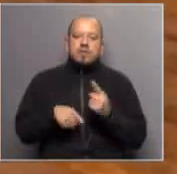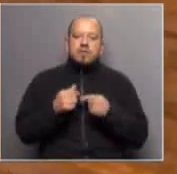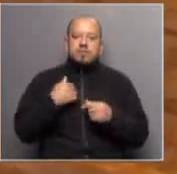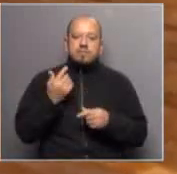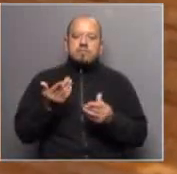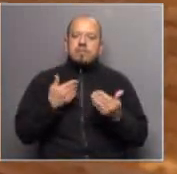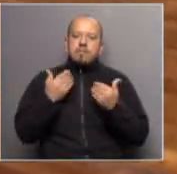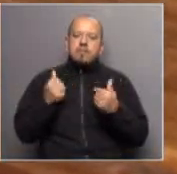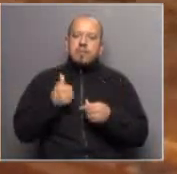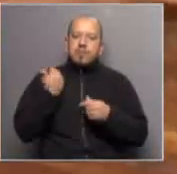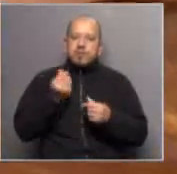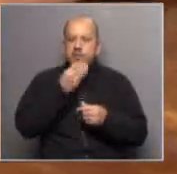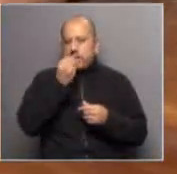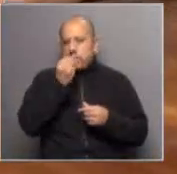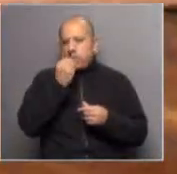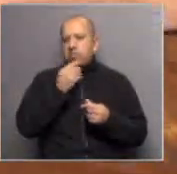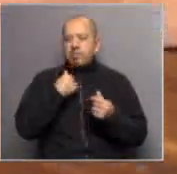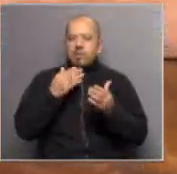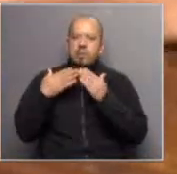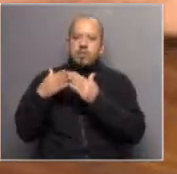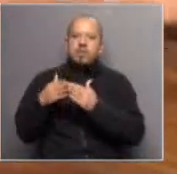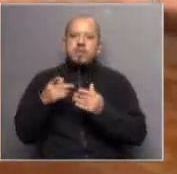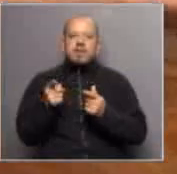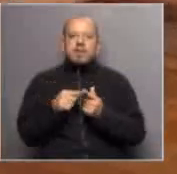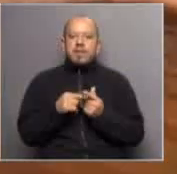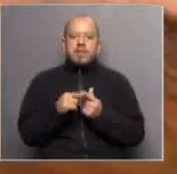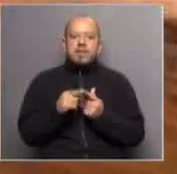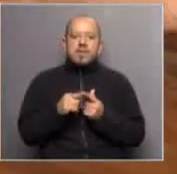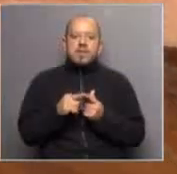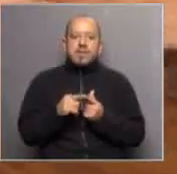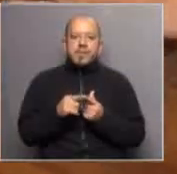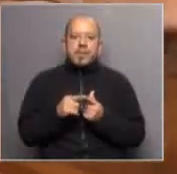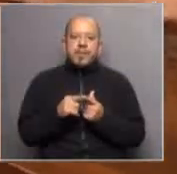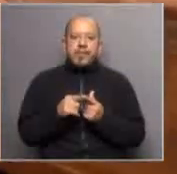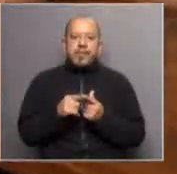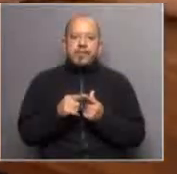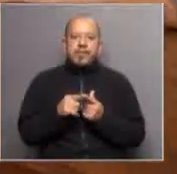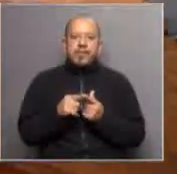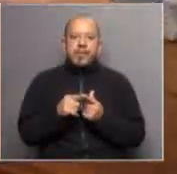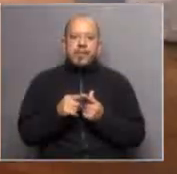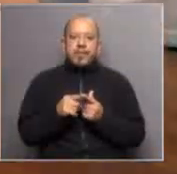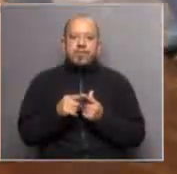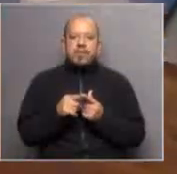de ese panorama, mientras mastico, digo, ¿para qué hable alguien, no? Para que no quede el silencio y solo el ruido de la lluvia, sería bochornoso.